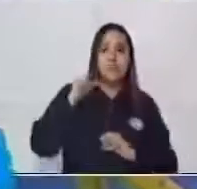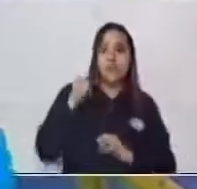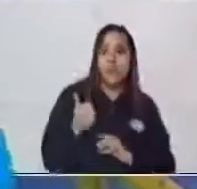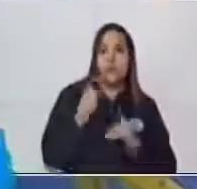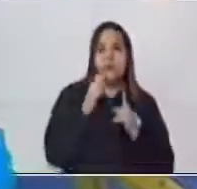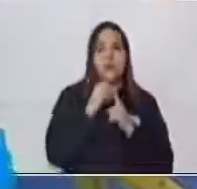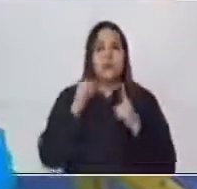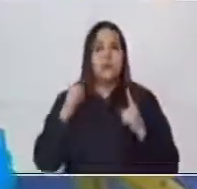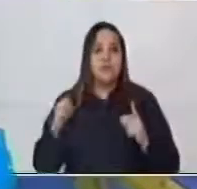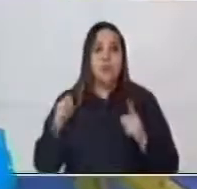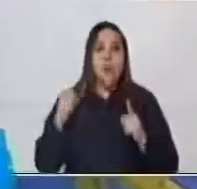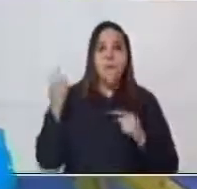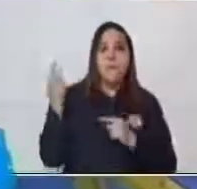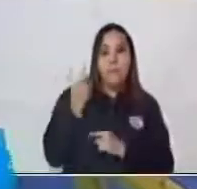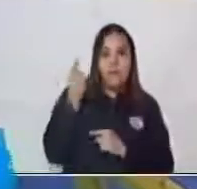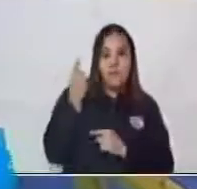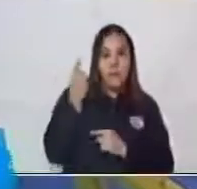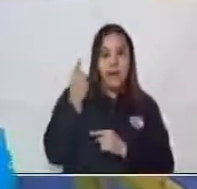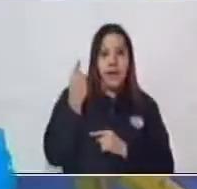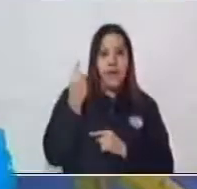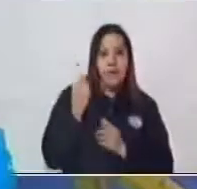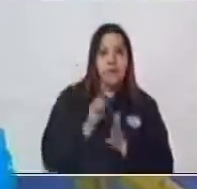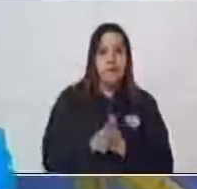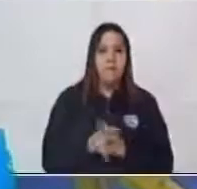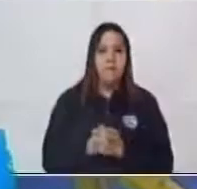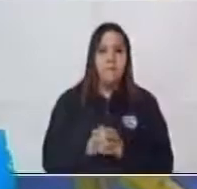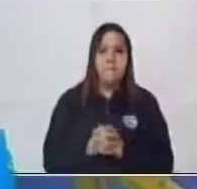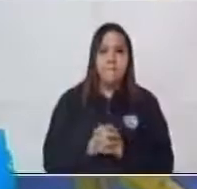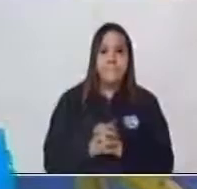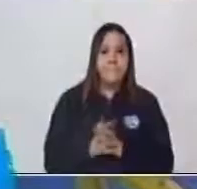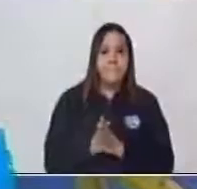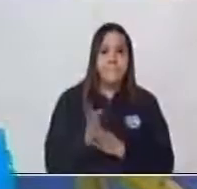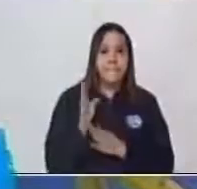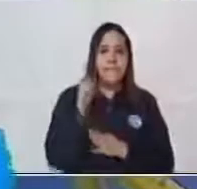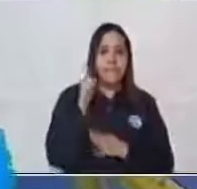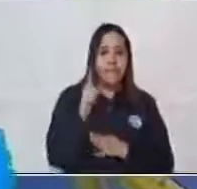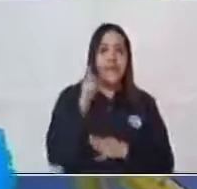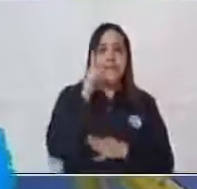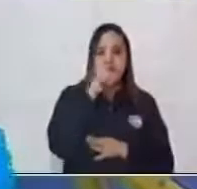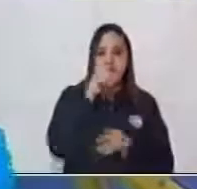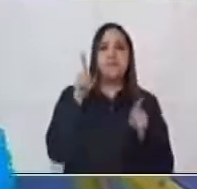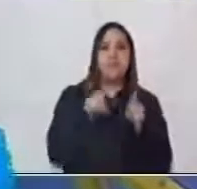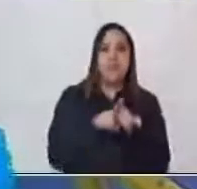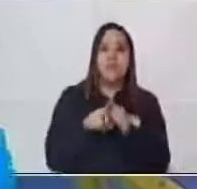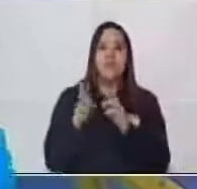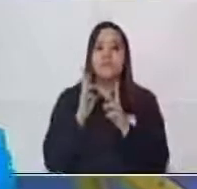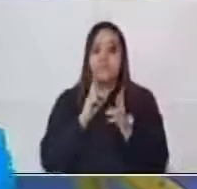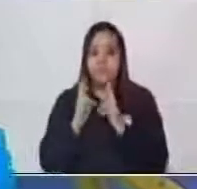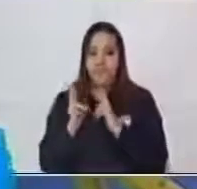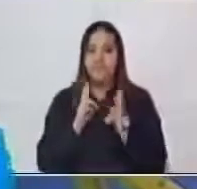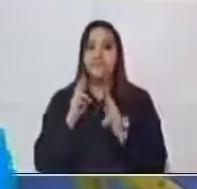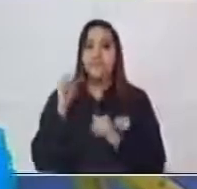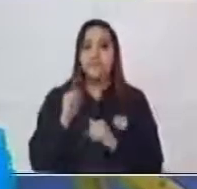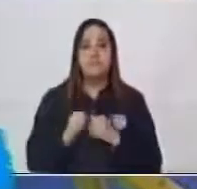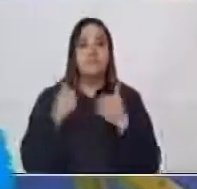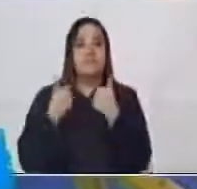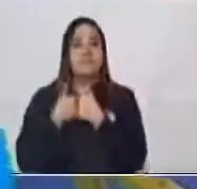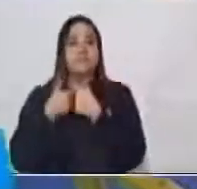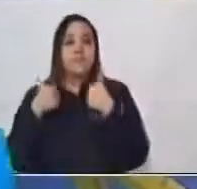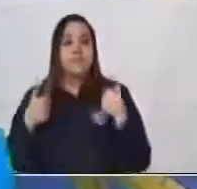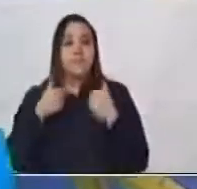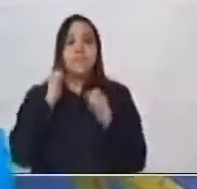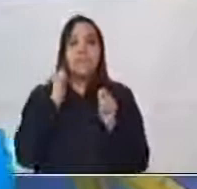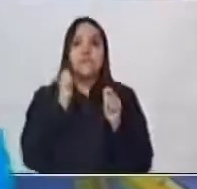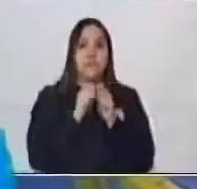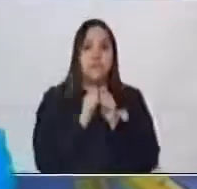oración principal y las ideas secundarias. Y estas, si están relacionadas, se separarán con punto